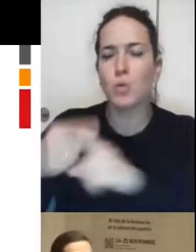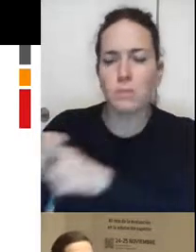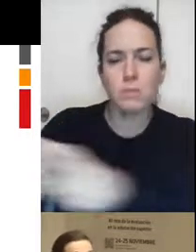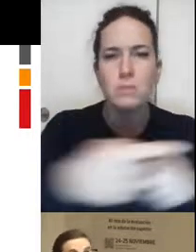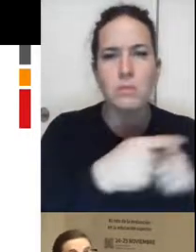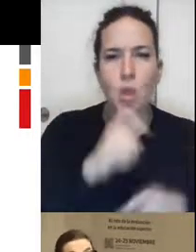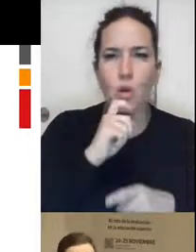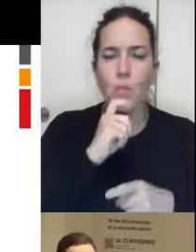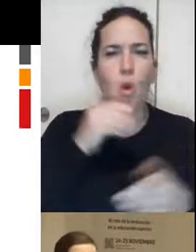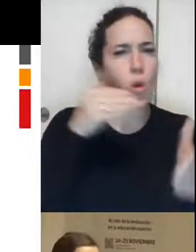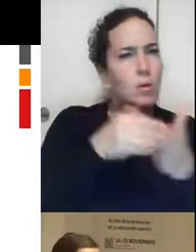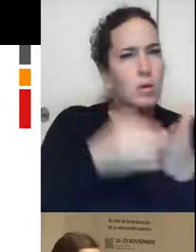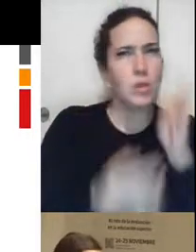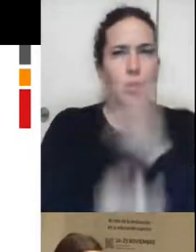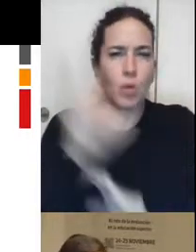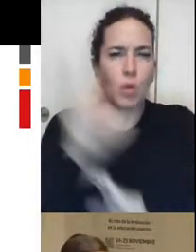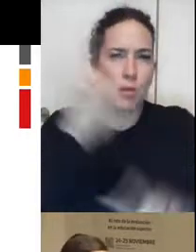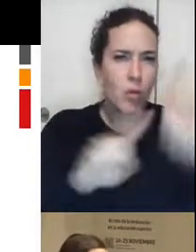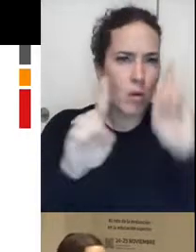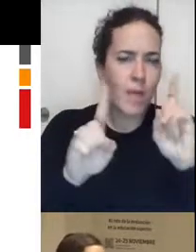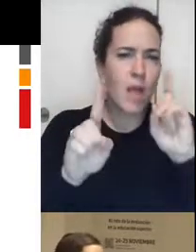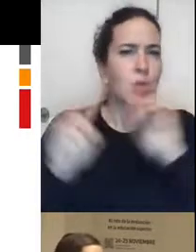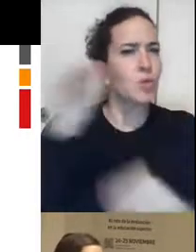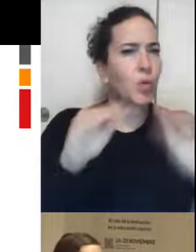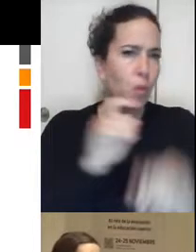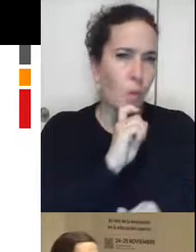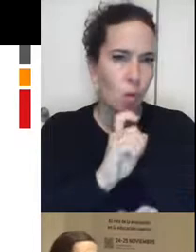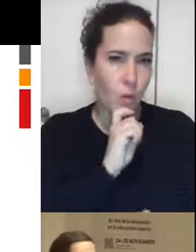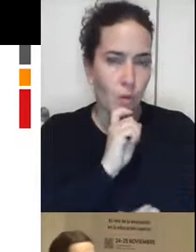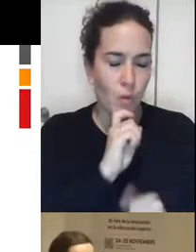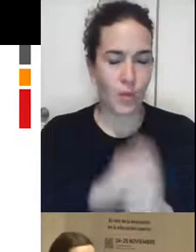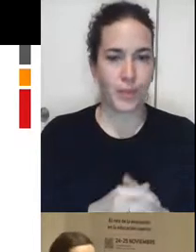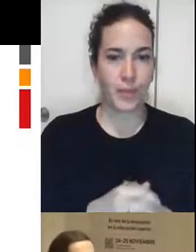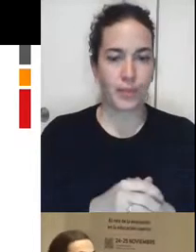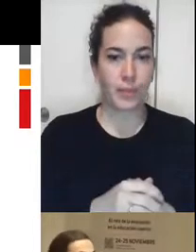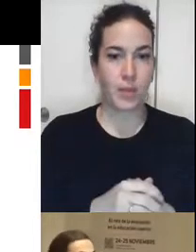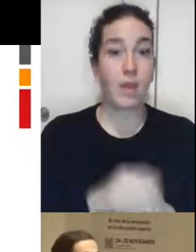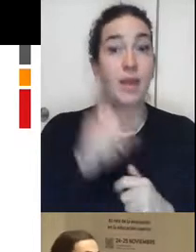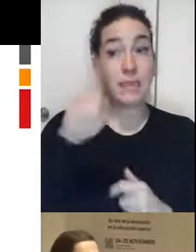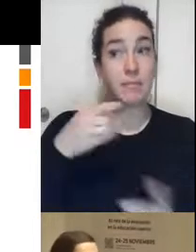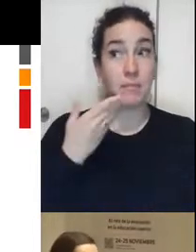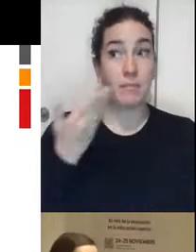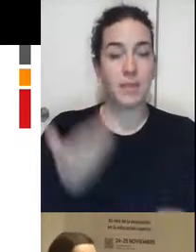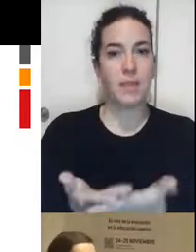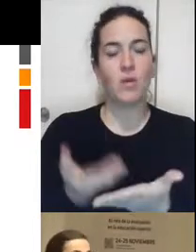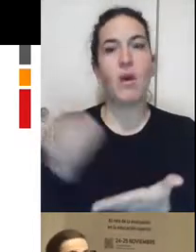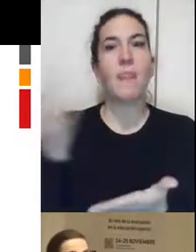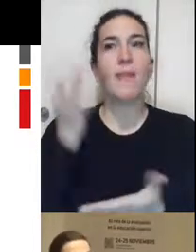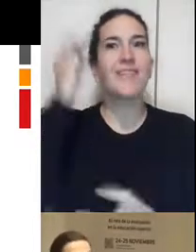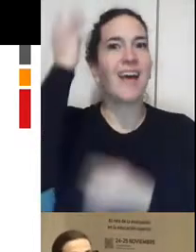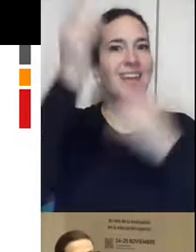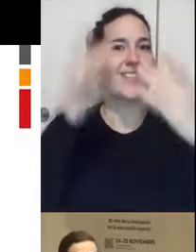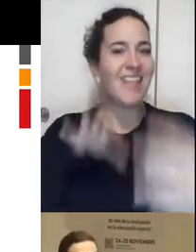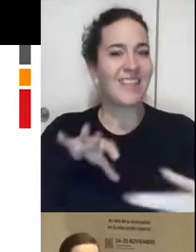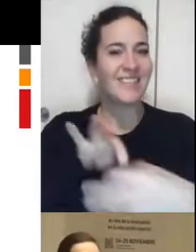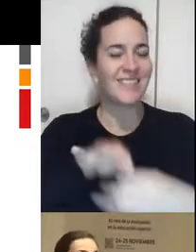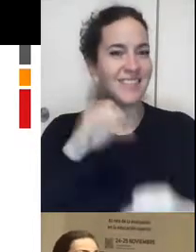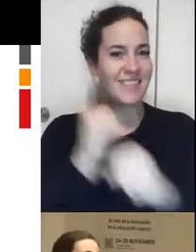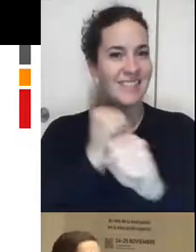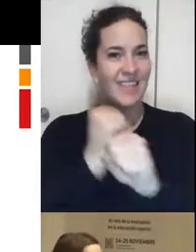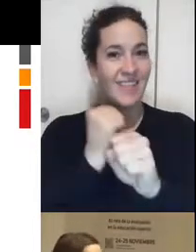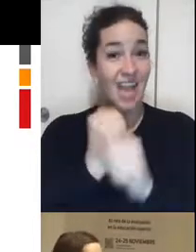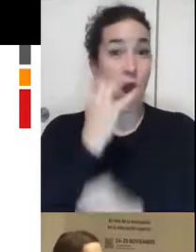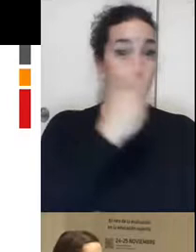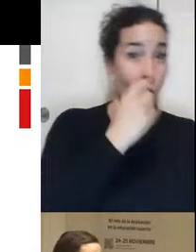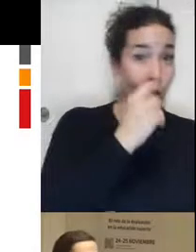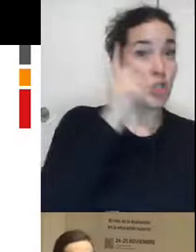habían encontrado y cómo las habían superado. También les pedimos que crearan actividades para trabajar tanto el cuento como